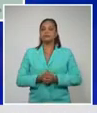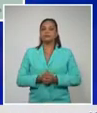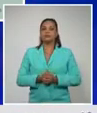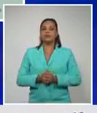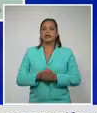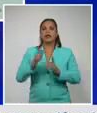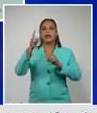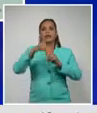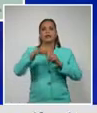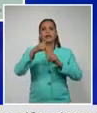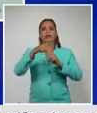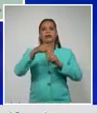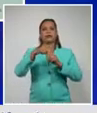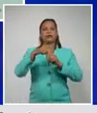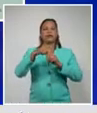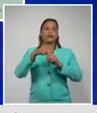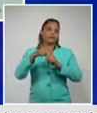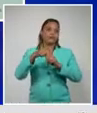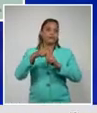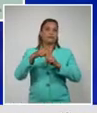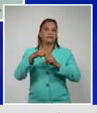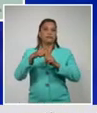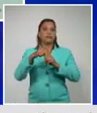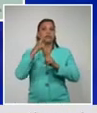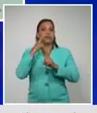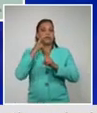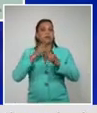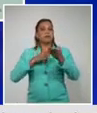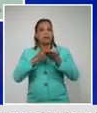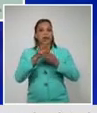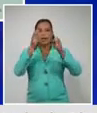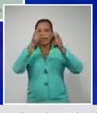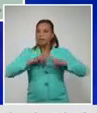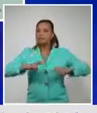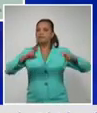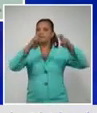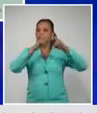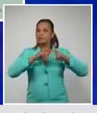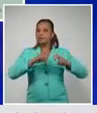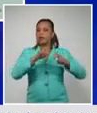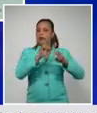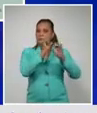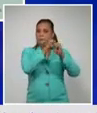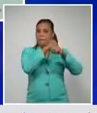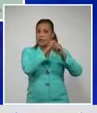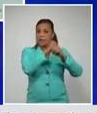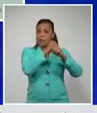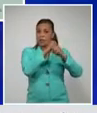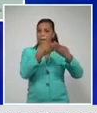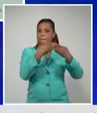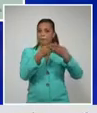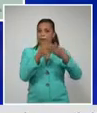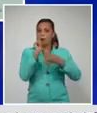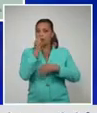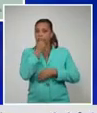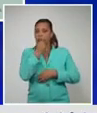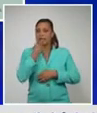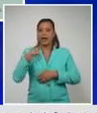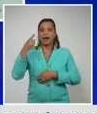Tunas, no obstante haberse procesado muestras de este territorio